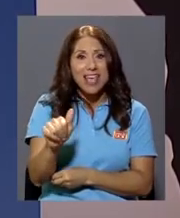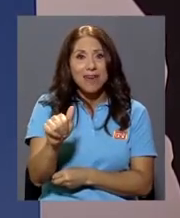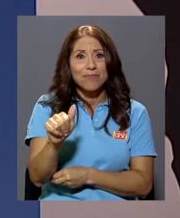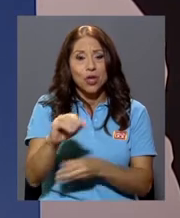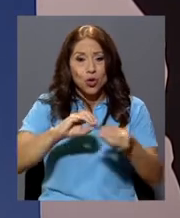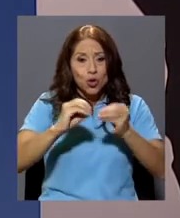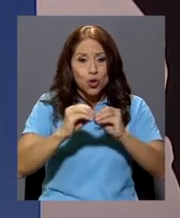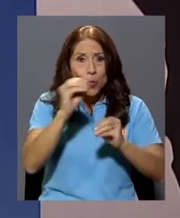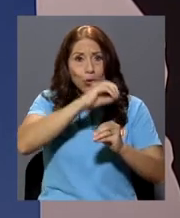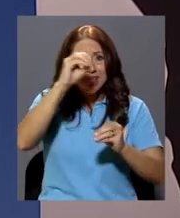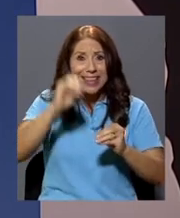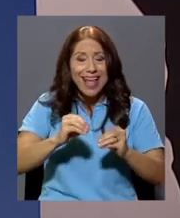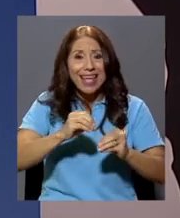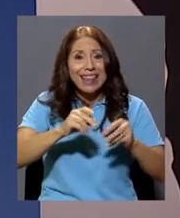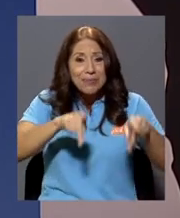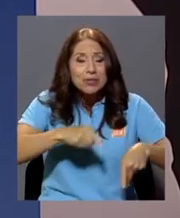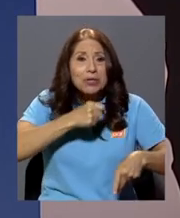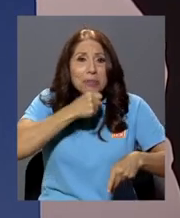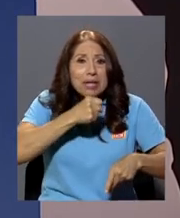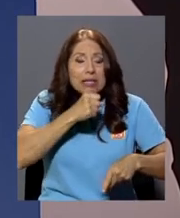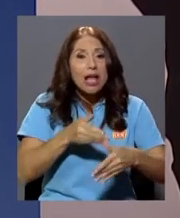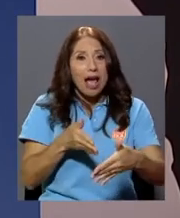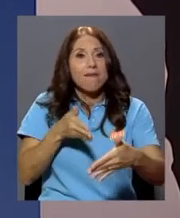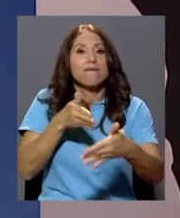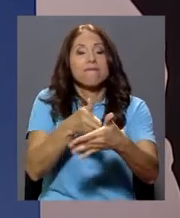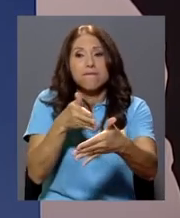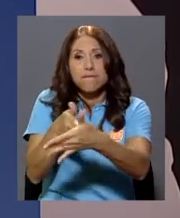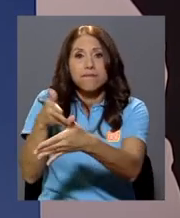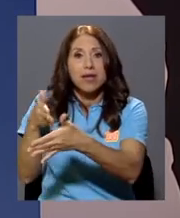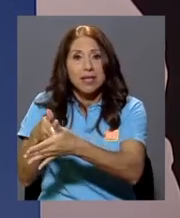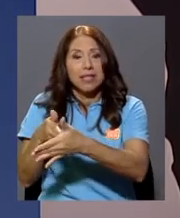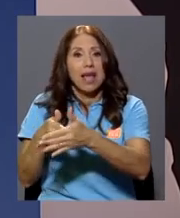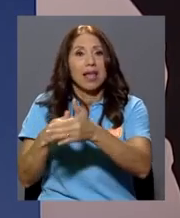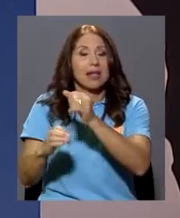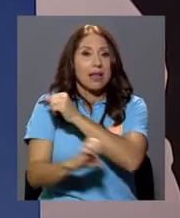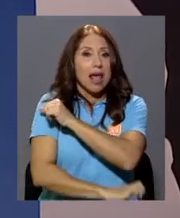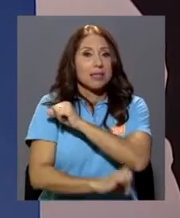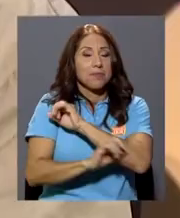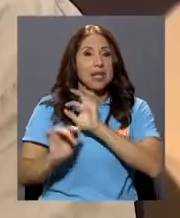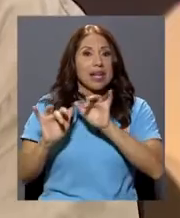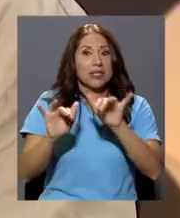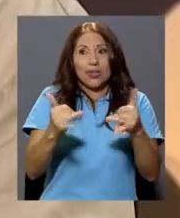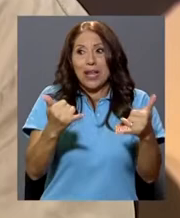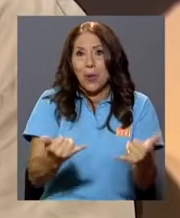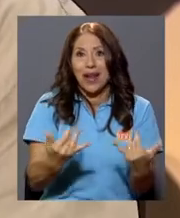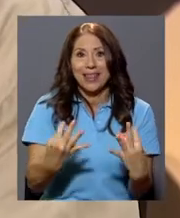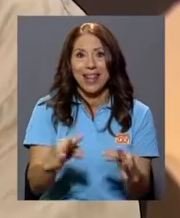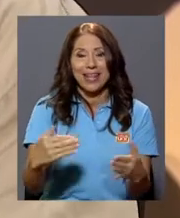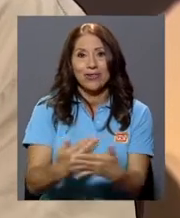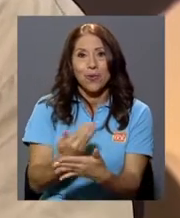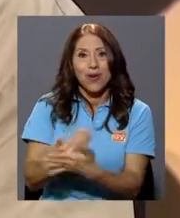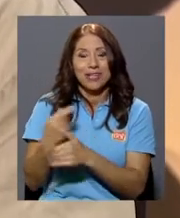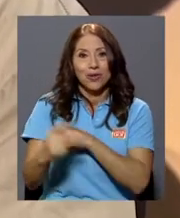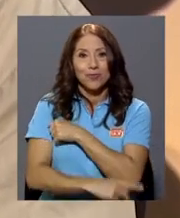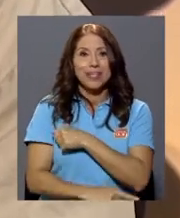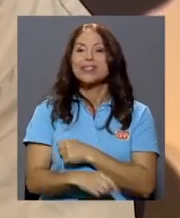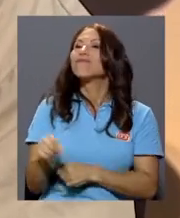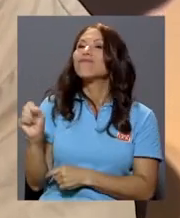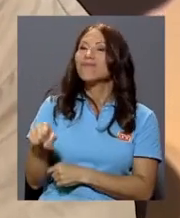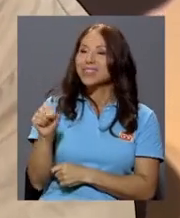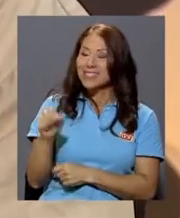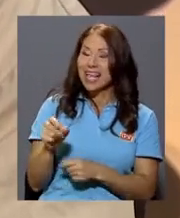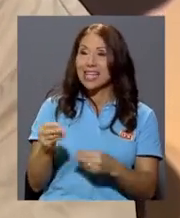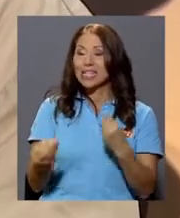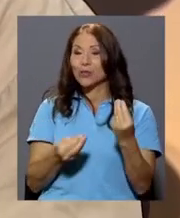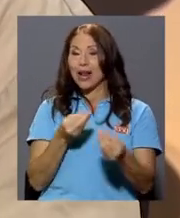sobre las migraciones, que hoy por hoy trata de algún modo de rejuvenecer los países? Claramente, sí. Esa es la gran paradoja de una parte